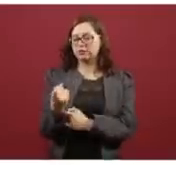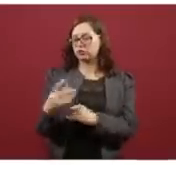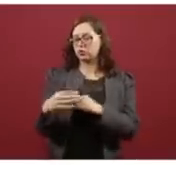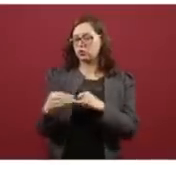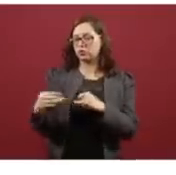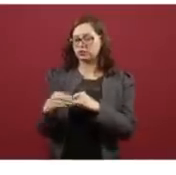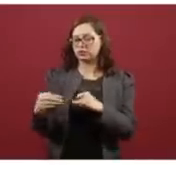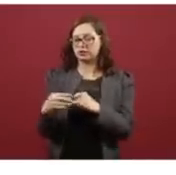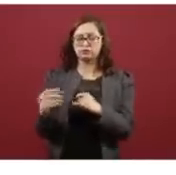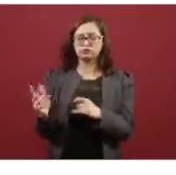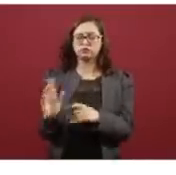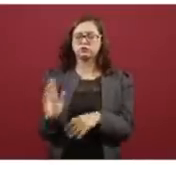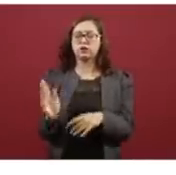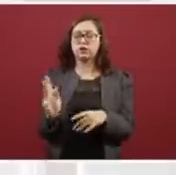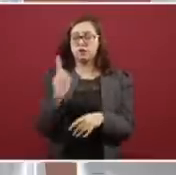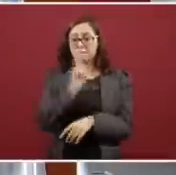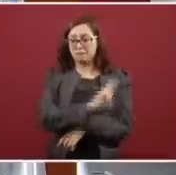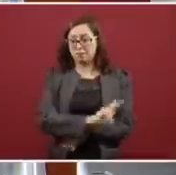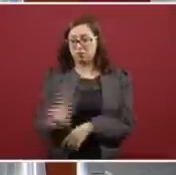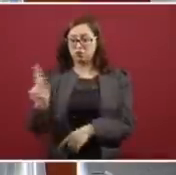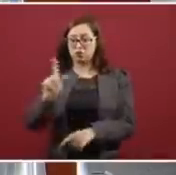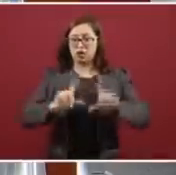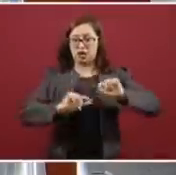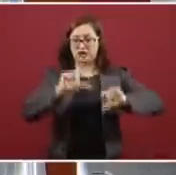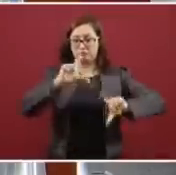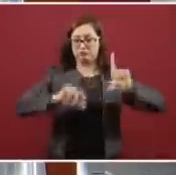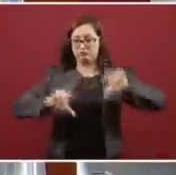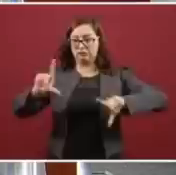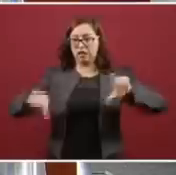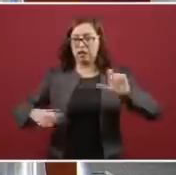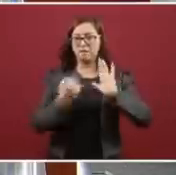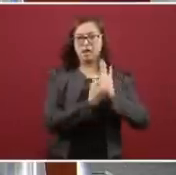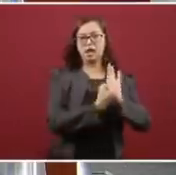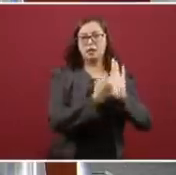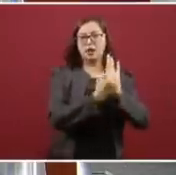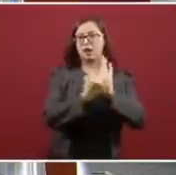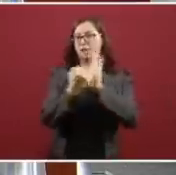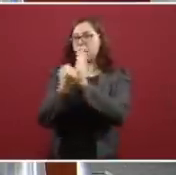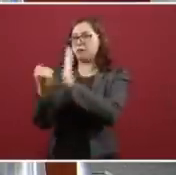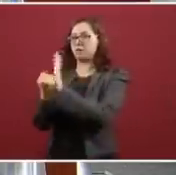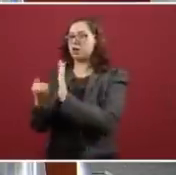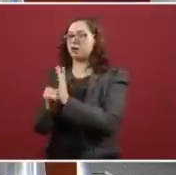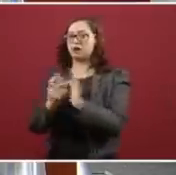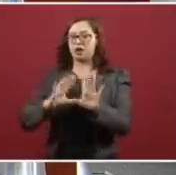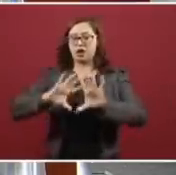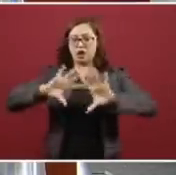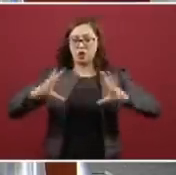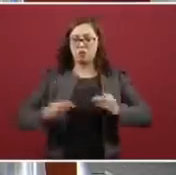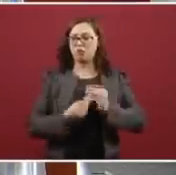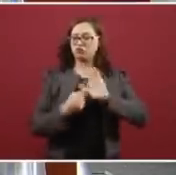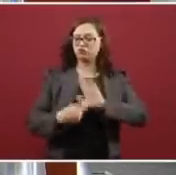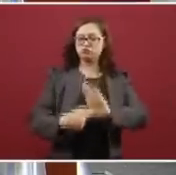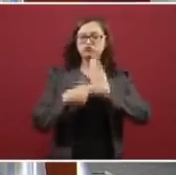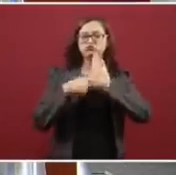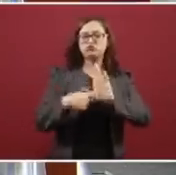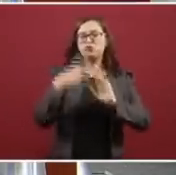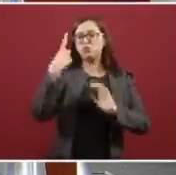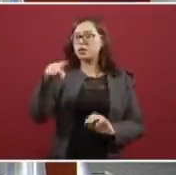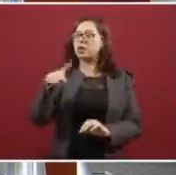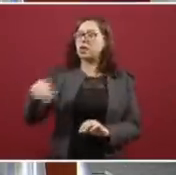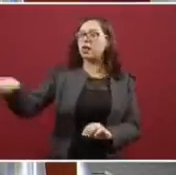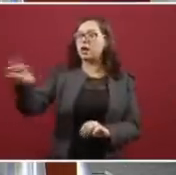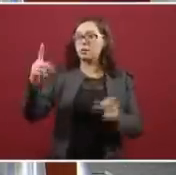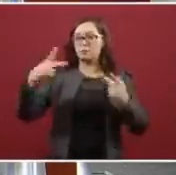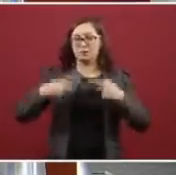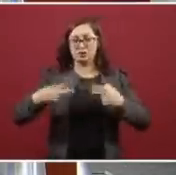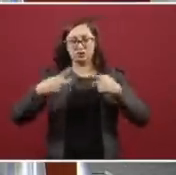estamos tomando en cuenta todas las balas variables para esta composición para que realmente empodere moss al consumidor y al final de